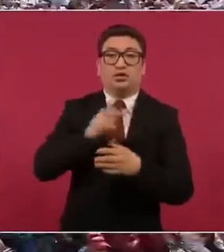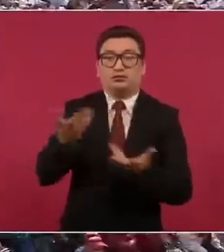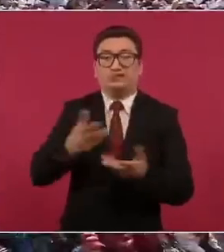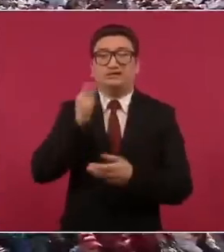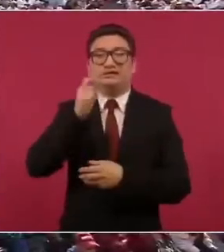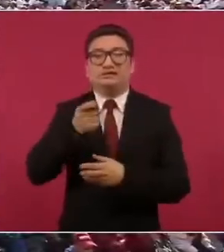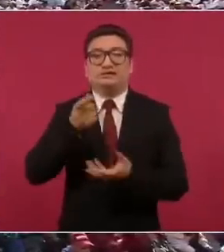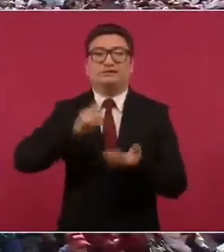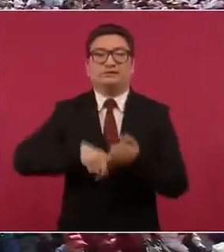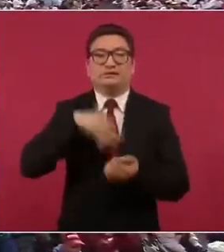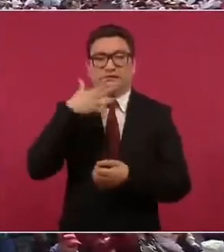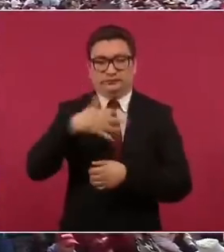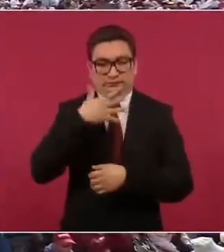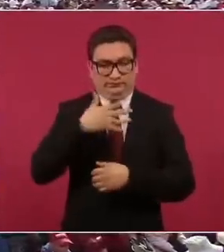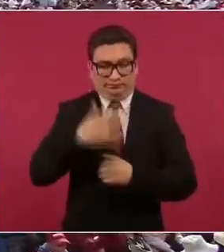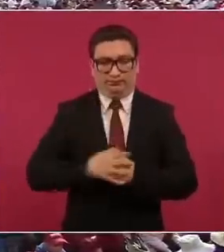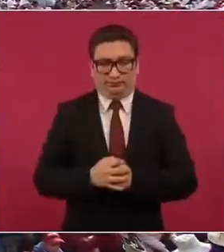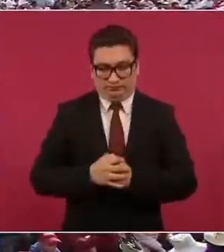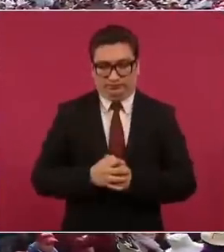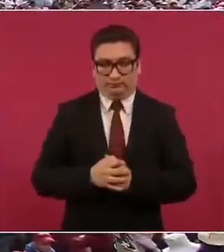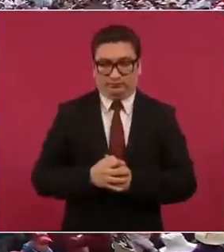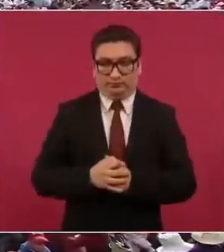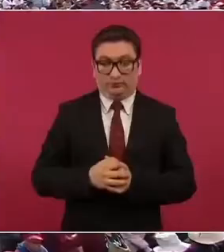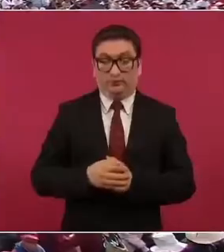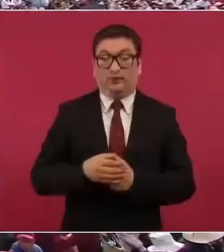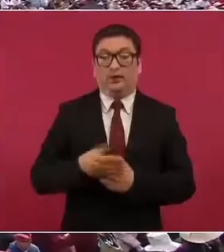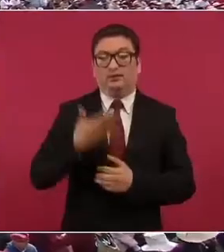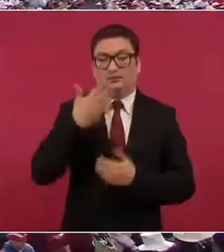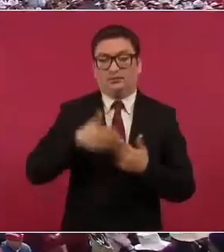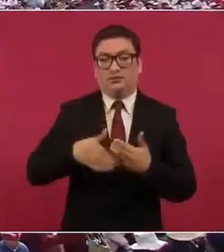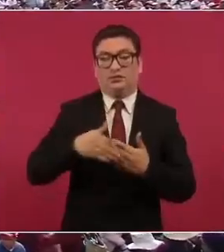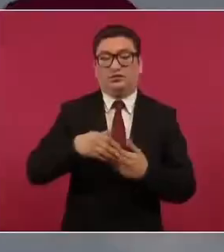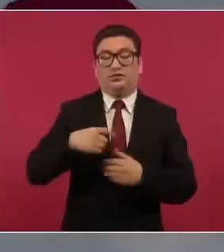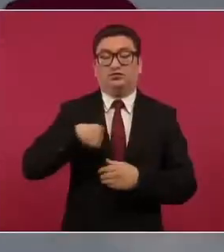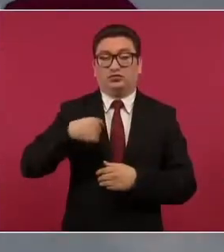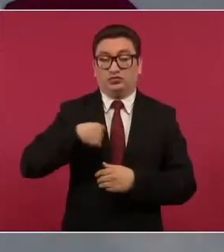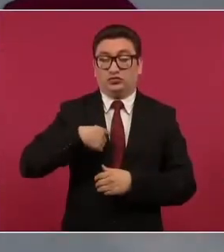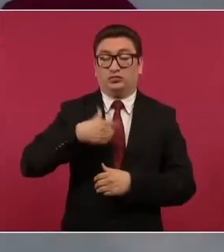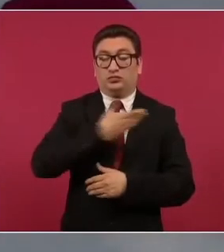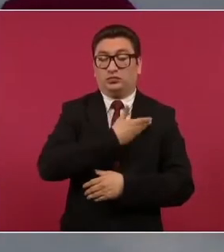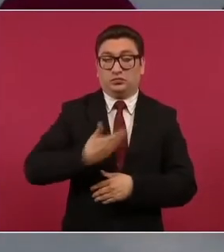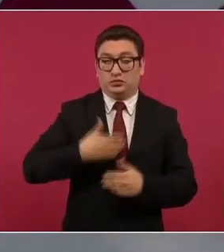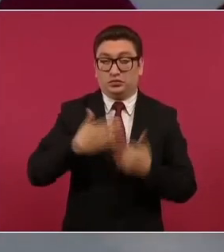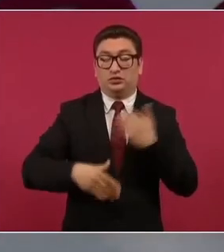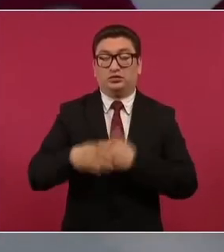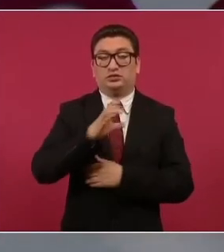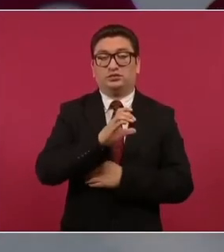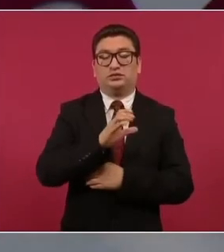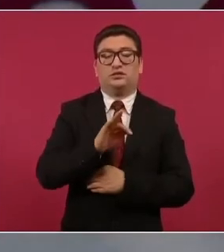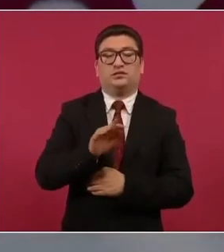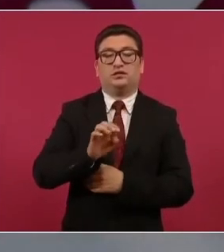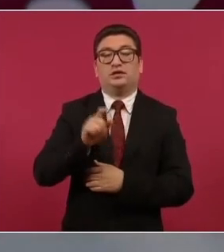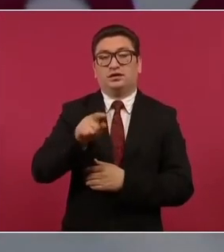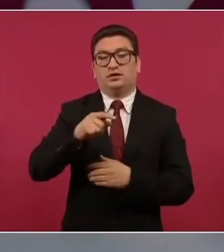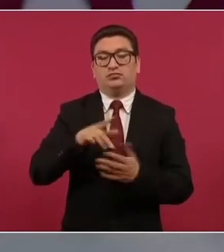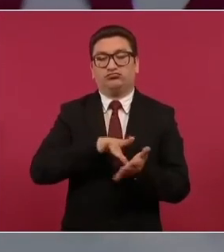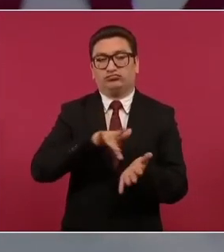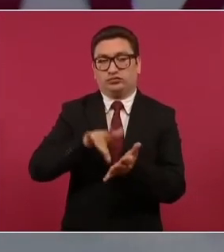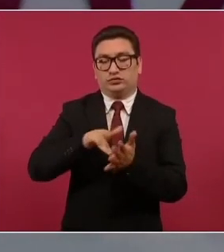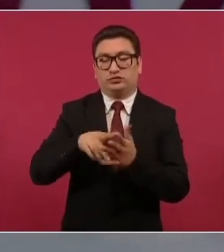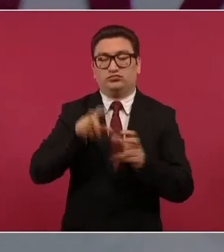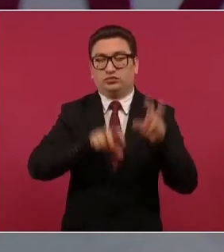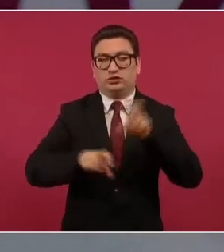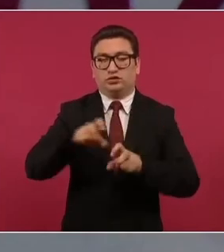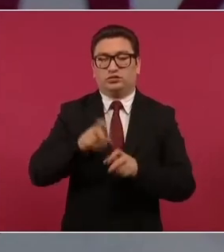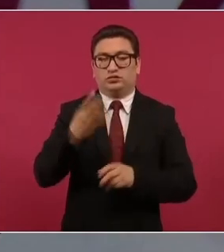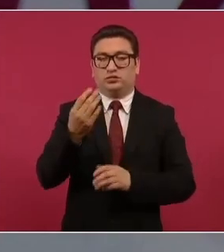Al término de este sexenio, la Comisión Federal de Electricidad, con una inversión de